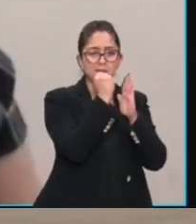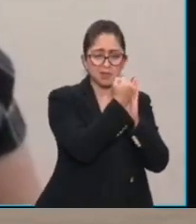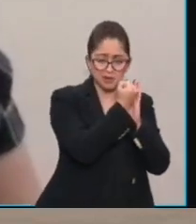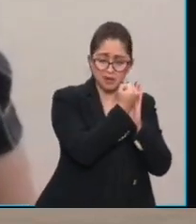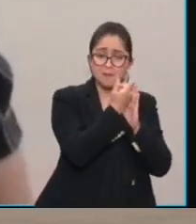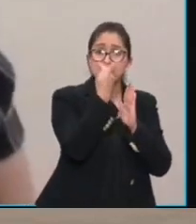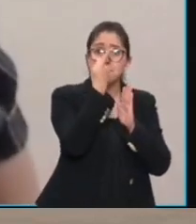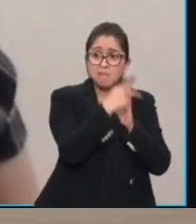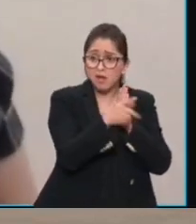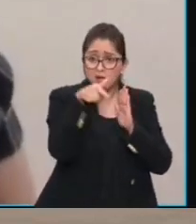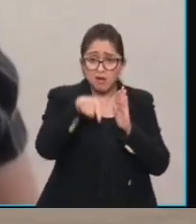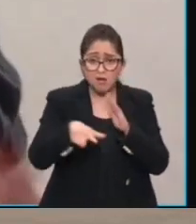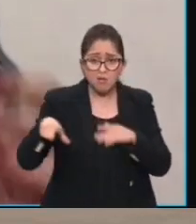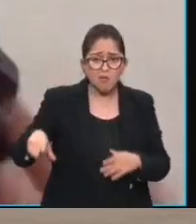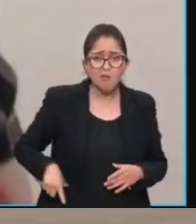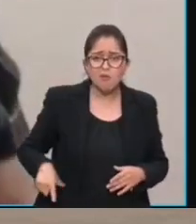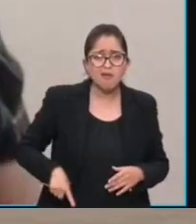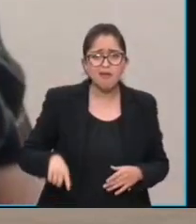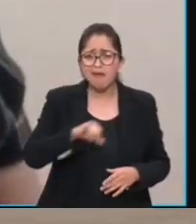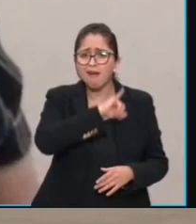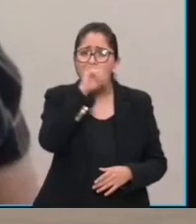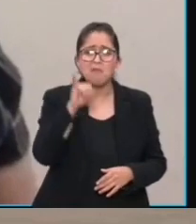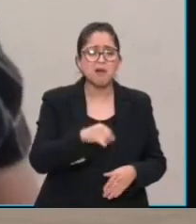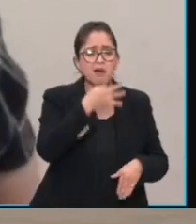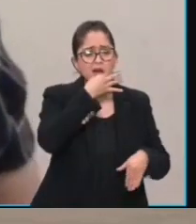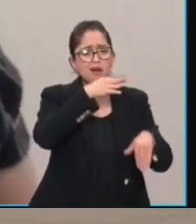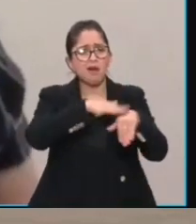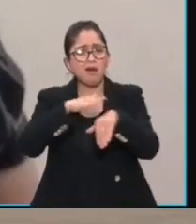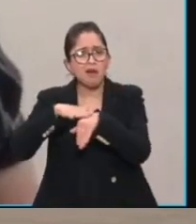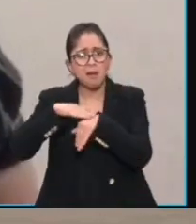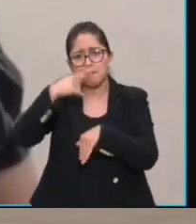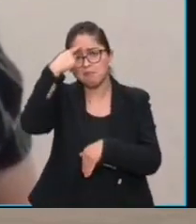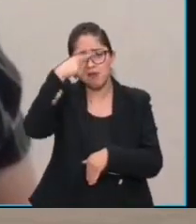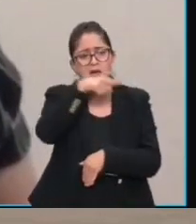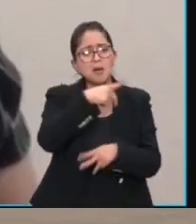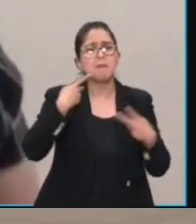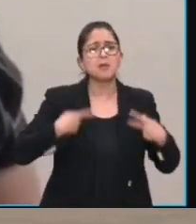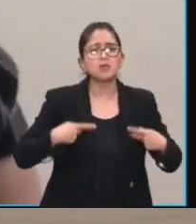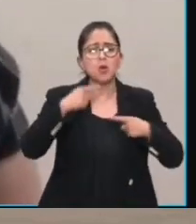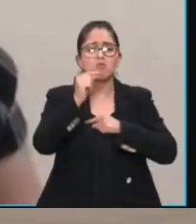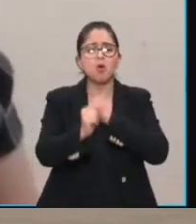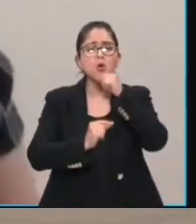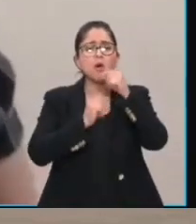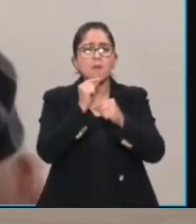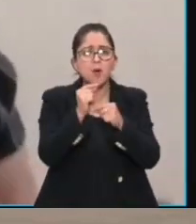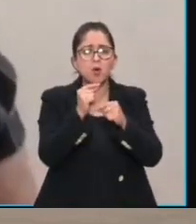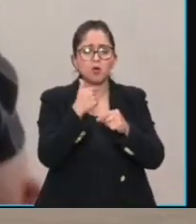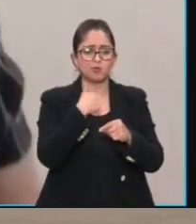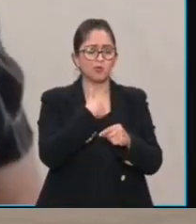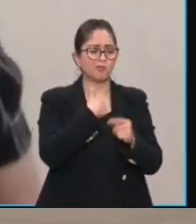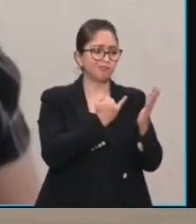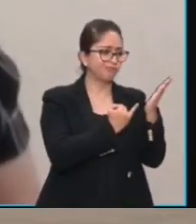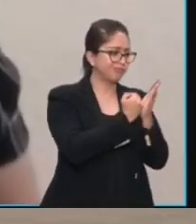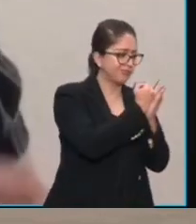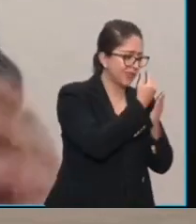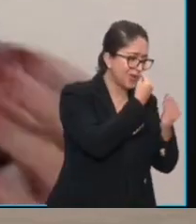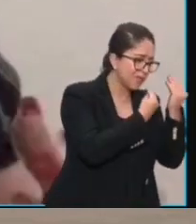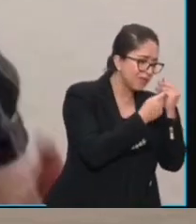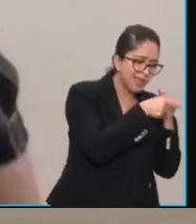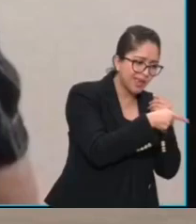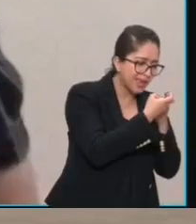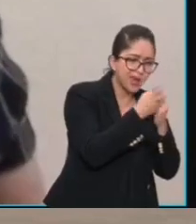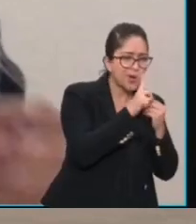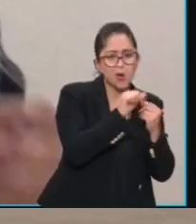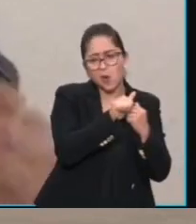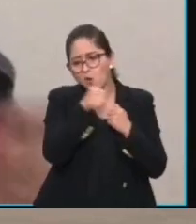no invierte en la promoción para que la población modifique su alimentación. Entonces, yo creo que deberían